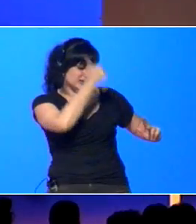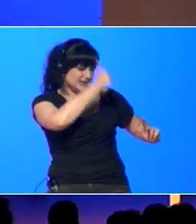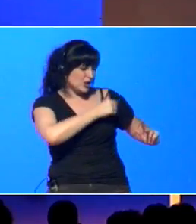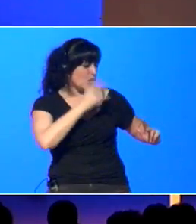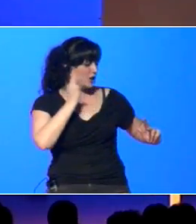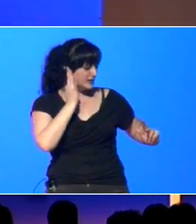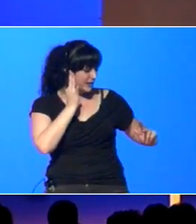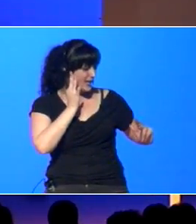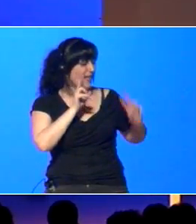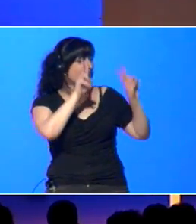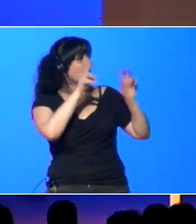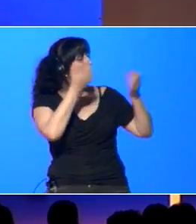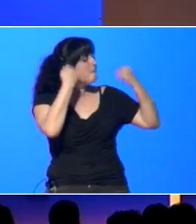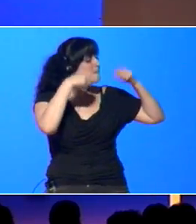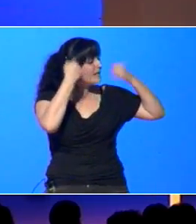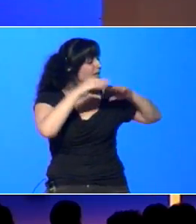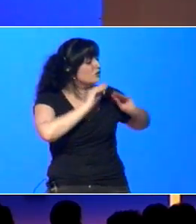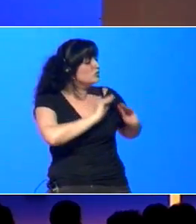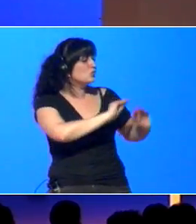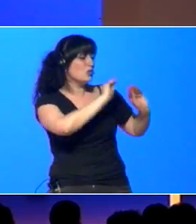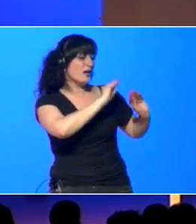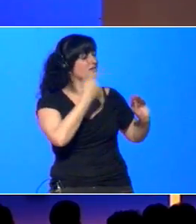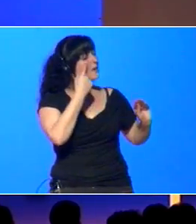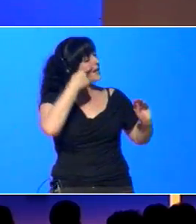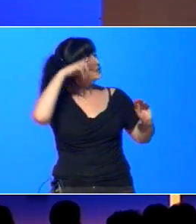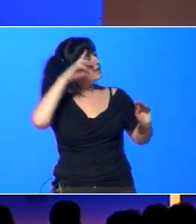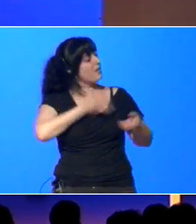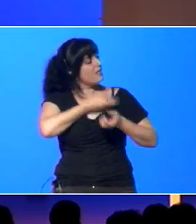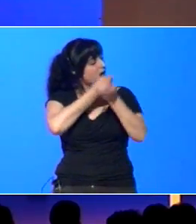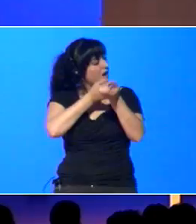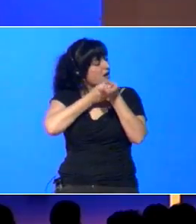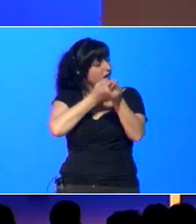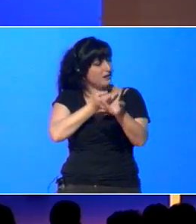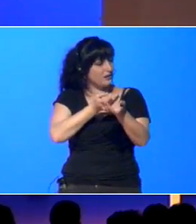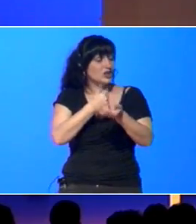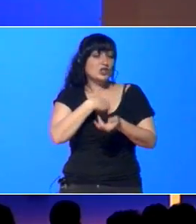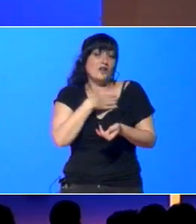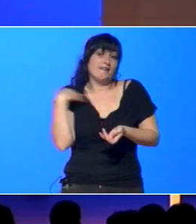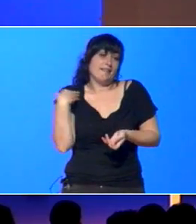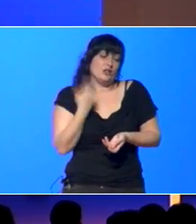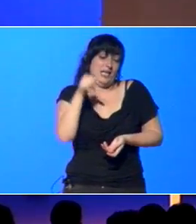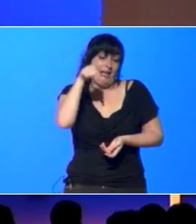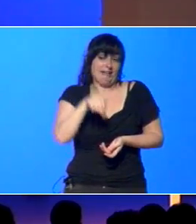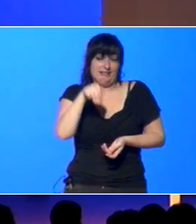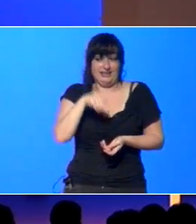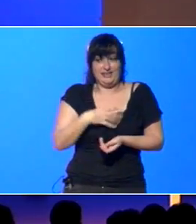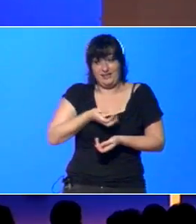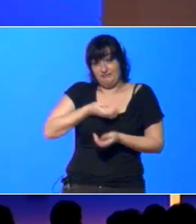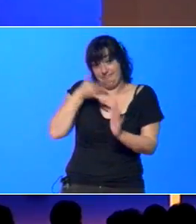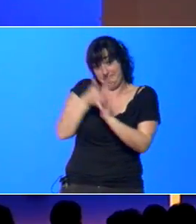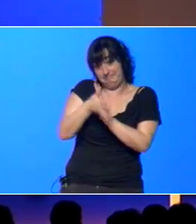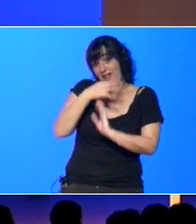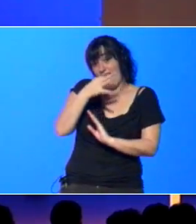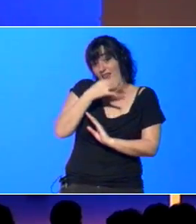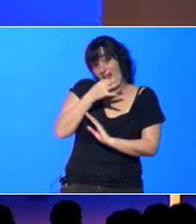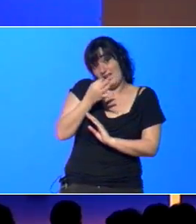de sus prácticas, de lo que él ha apreciado en esas prácticas, ¿no? Entonces, quiero que lo que yo diga aquí lo interpretéis como ser